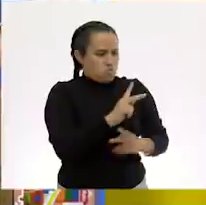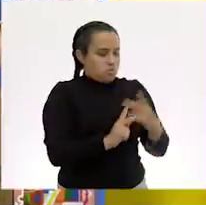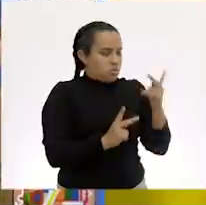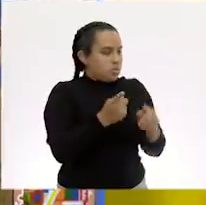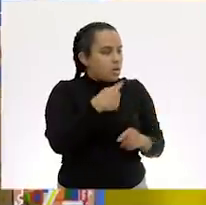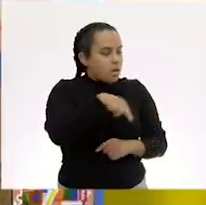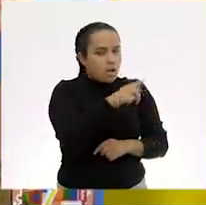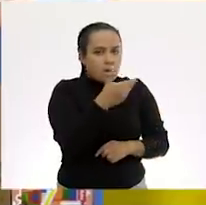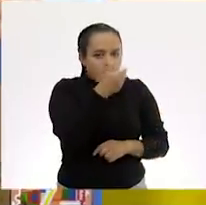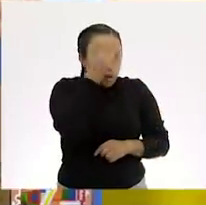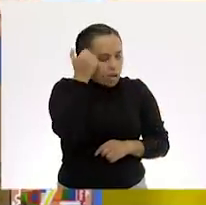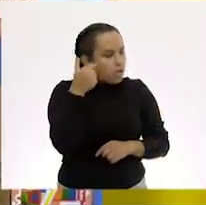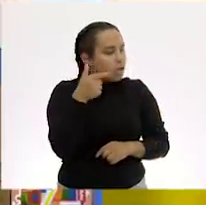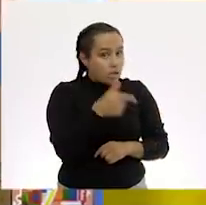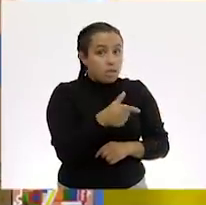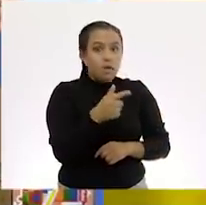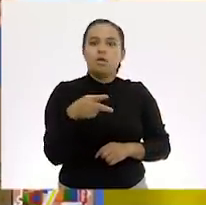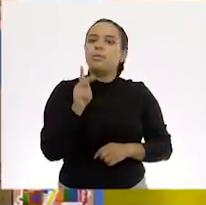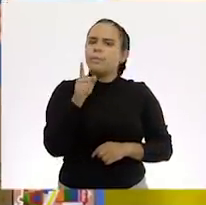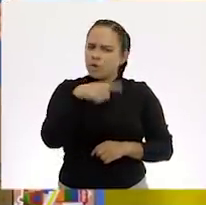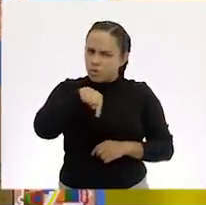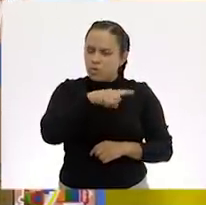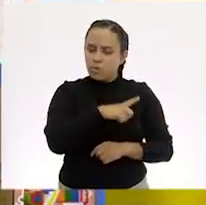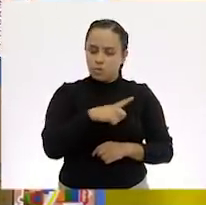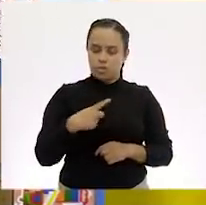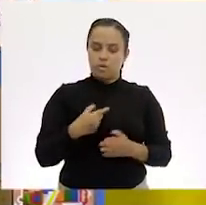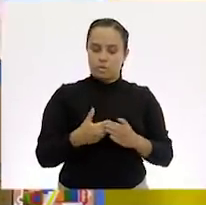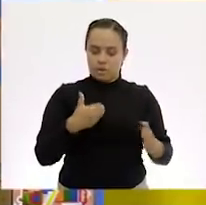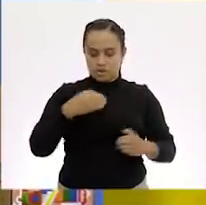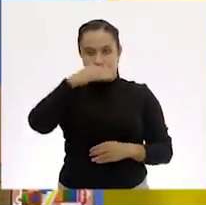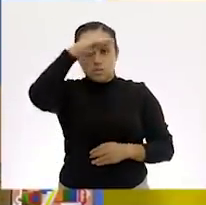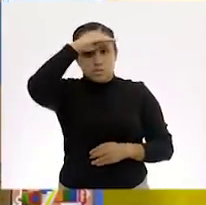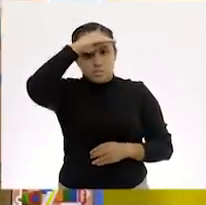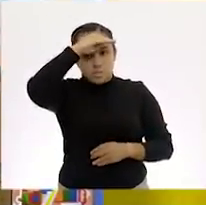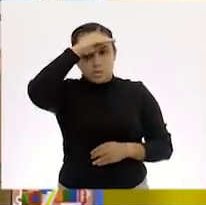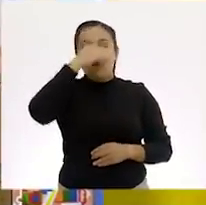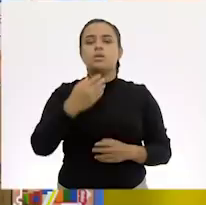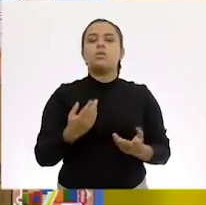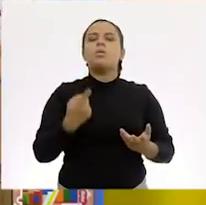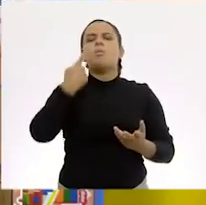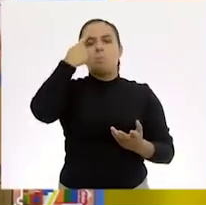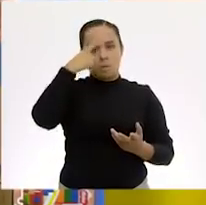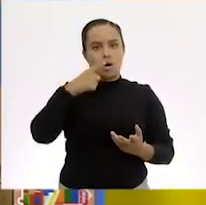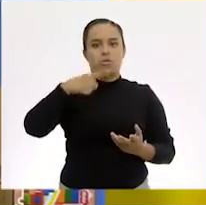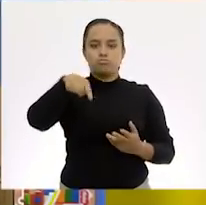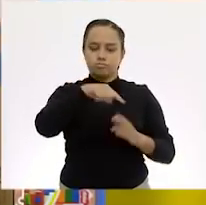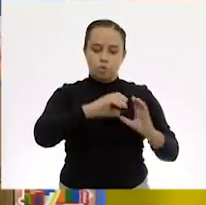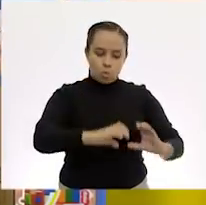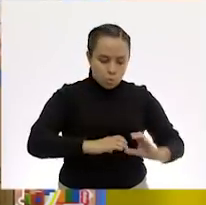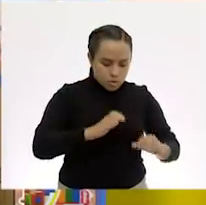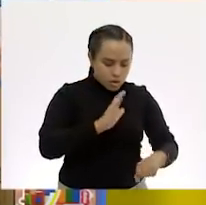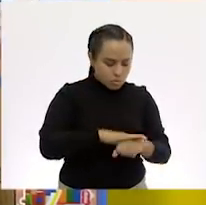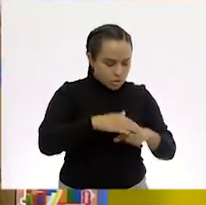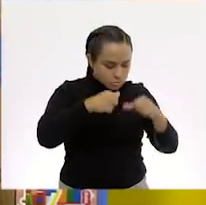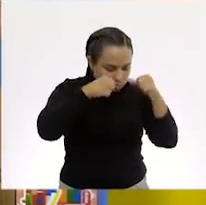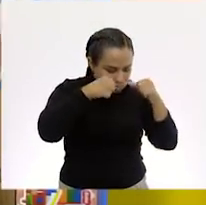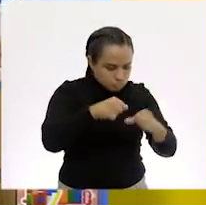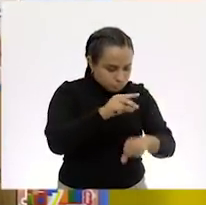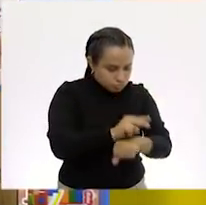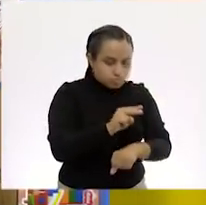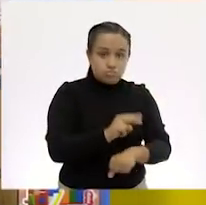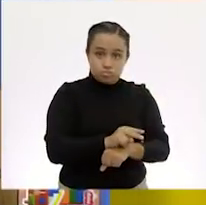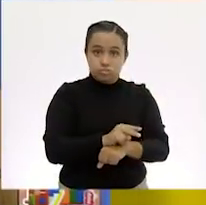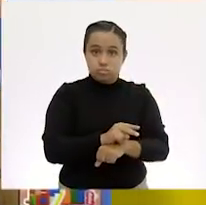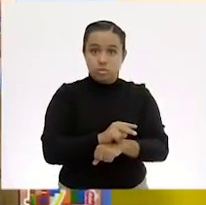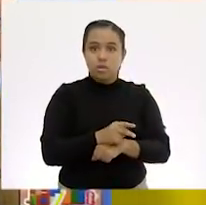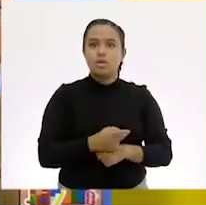no sabíamos, pero que debemos tomar en cuenta para que entonces podamos cuidarlas todavía más, prestarles Exactamente. atención y darnos